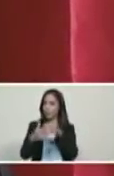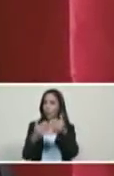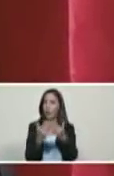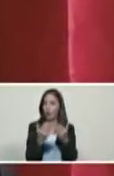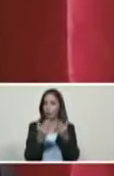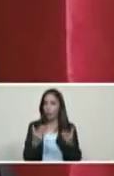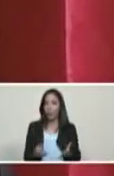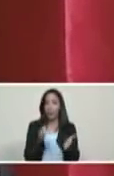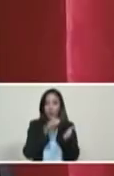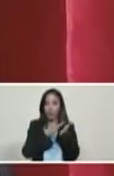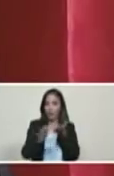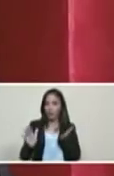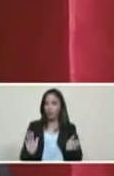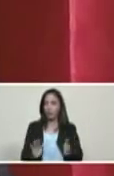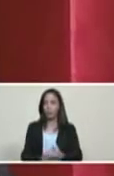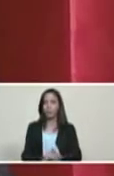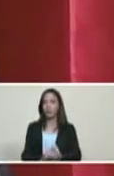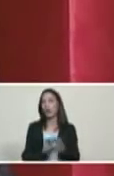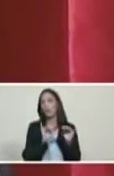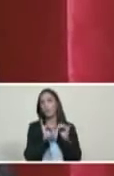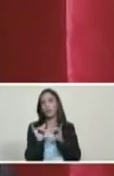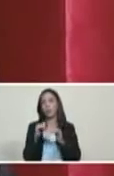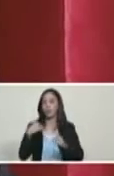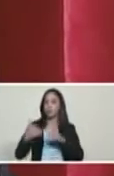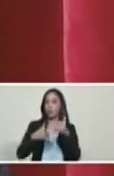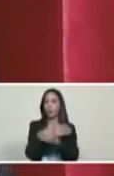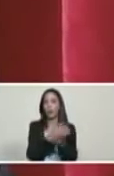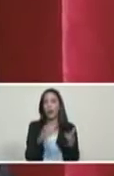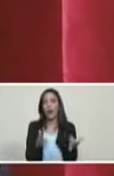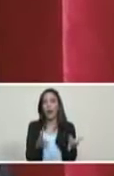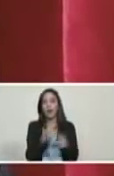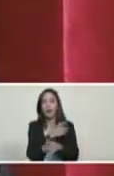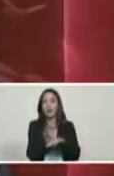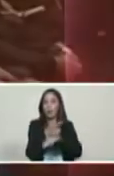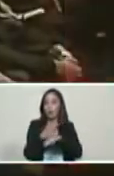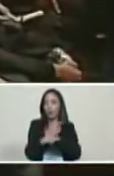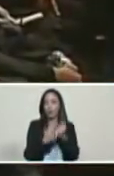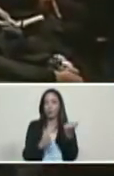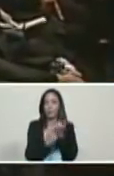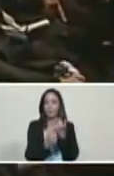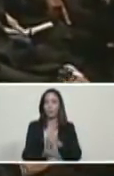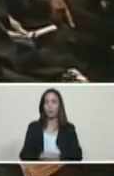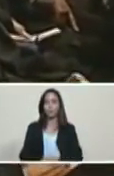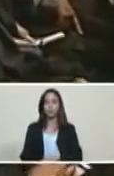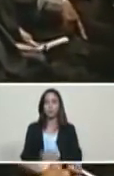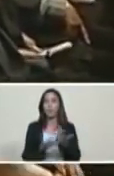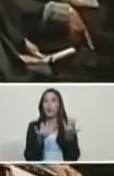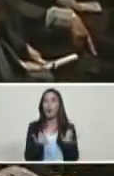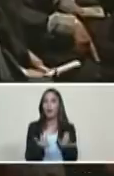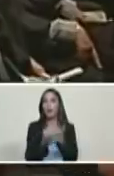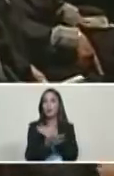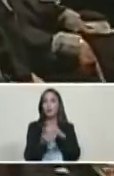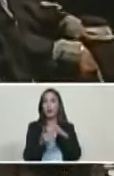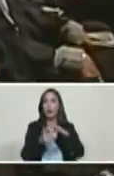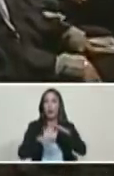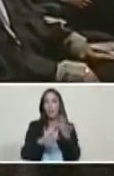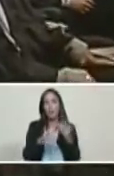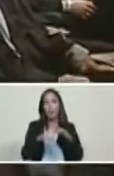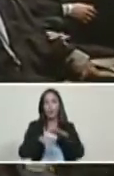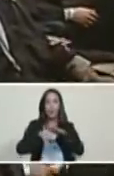estudios gratuitos, lo cual constituye un logro más de la Revolución Bolivariana. Actualmente en pregrado se están